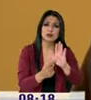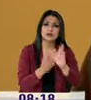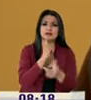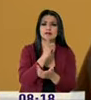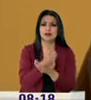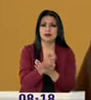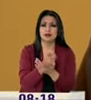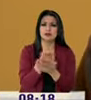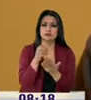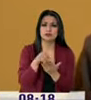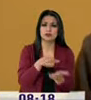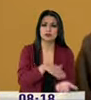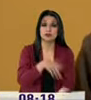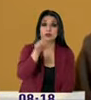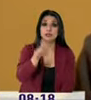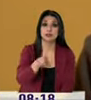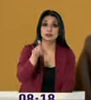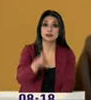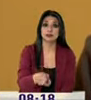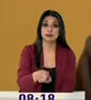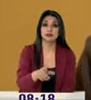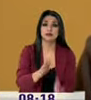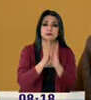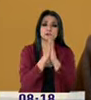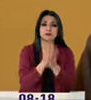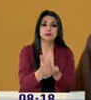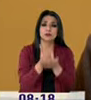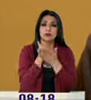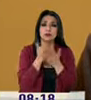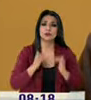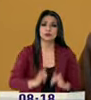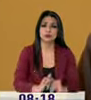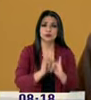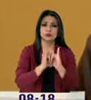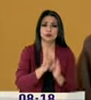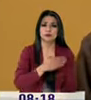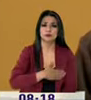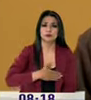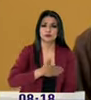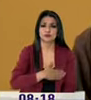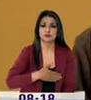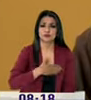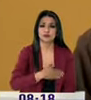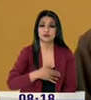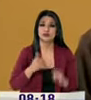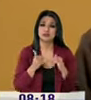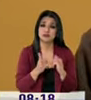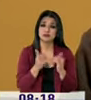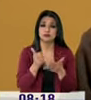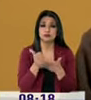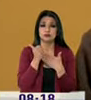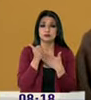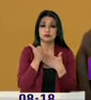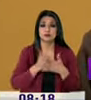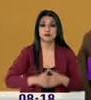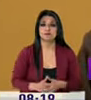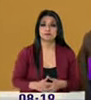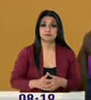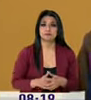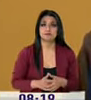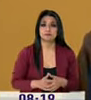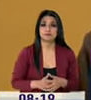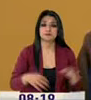estamos en proyectos, queremos que nos ayude, que nos siga ayudando con